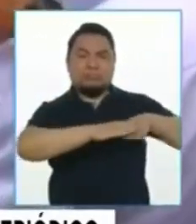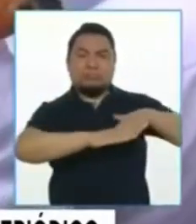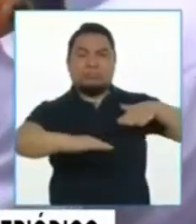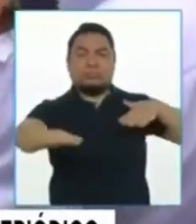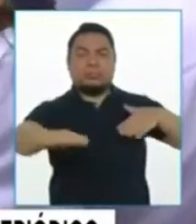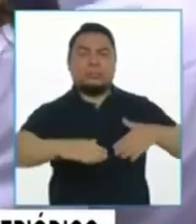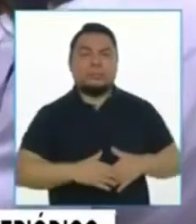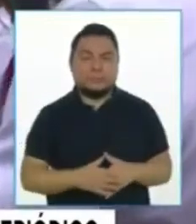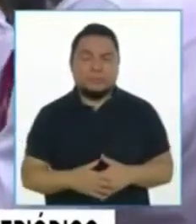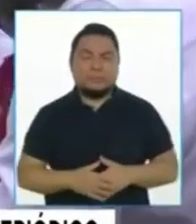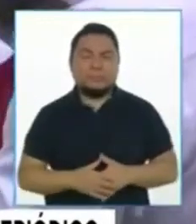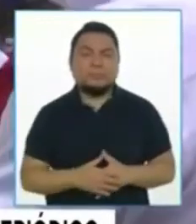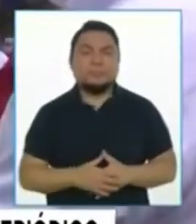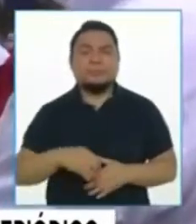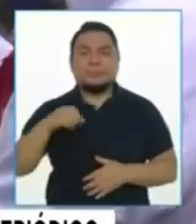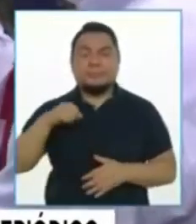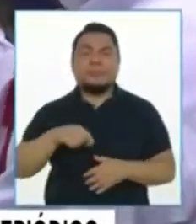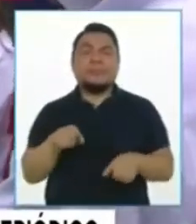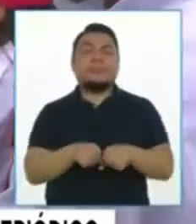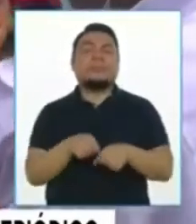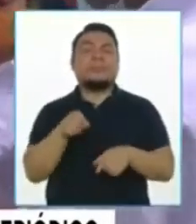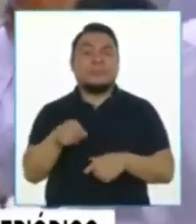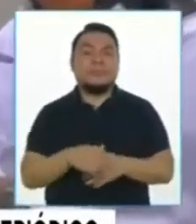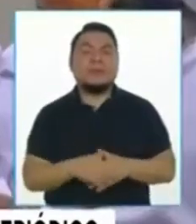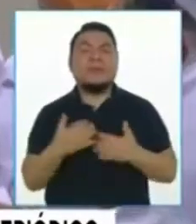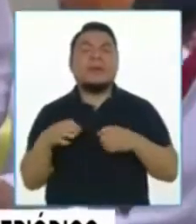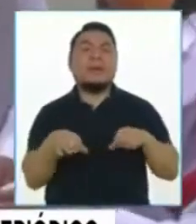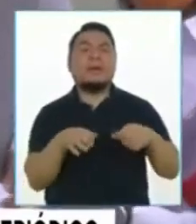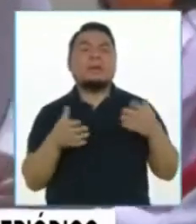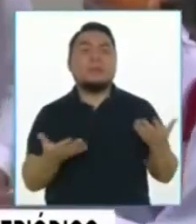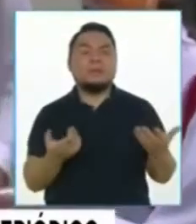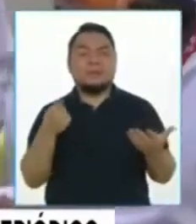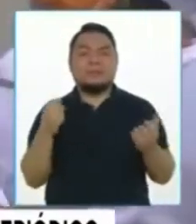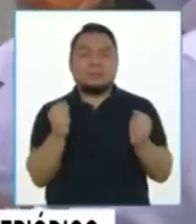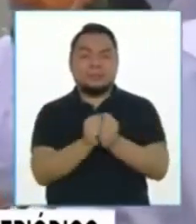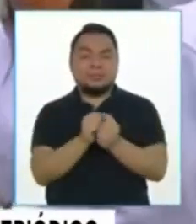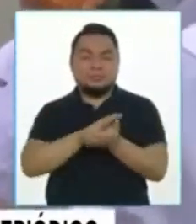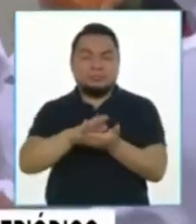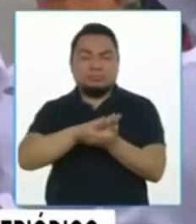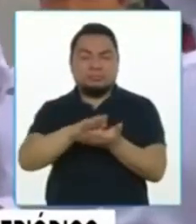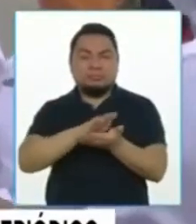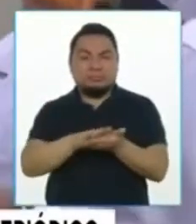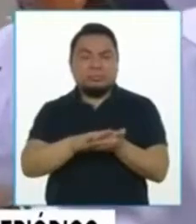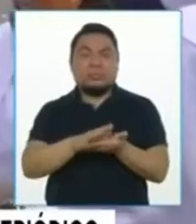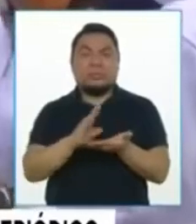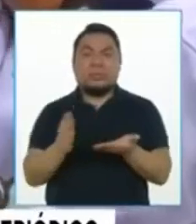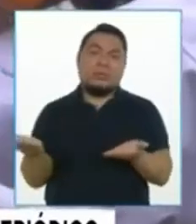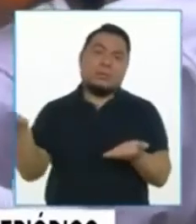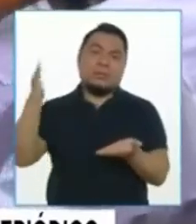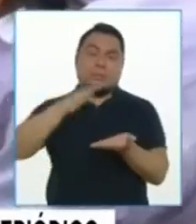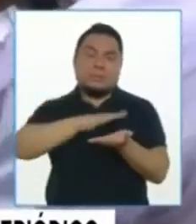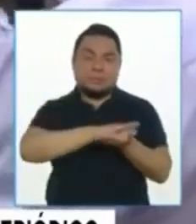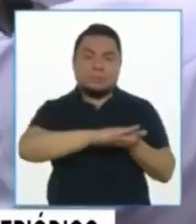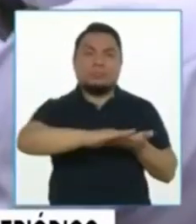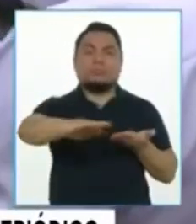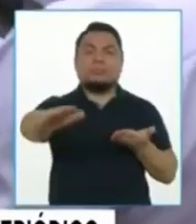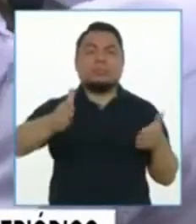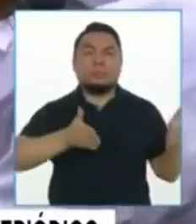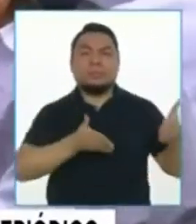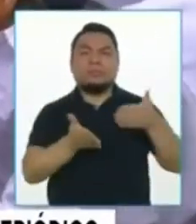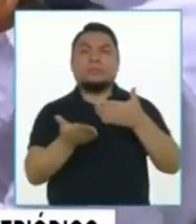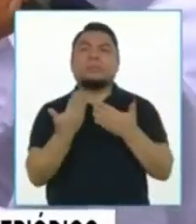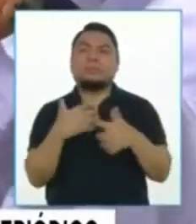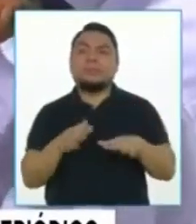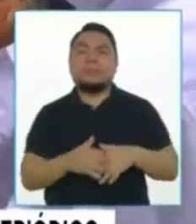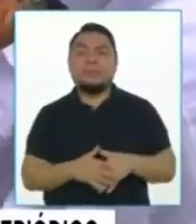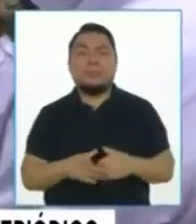poniendo un lastre. Así es. Y de ahí hacemos compactado y ya viene ya el mantenimiento rutinario que es manual.